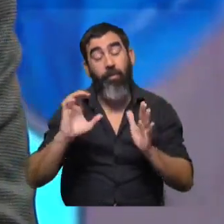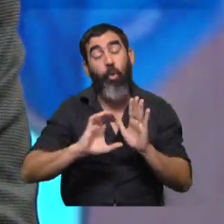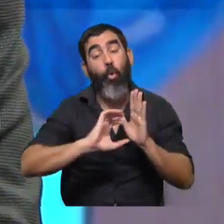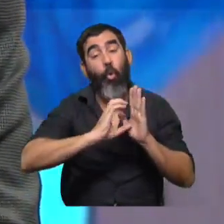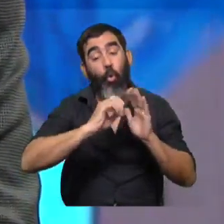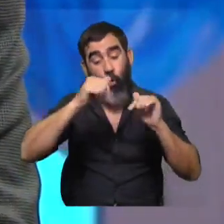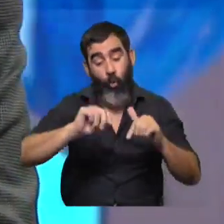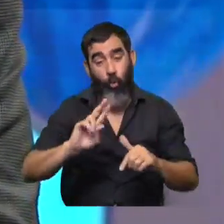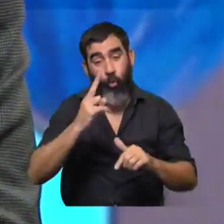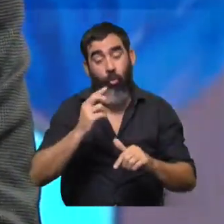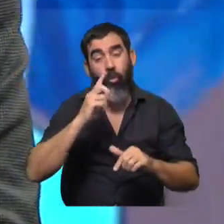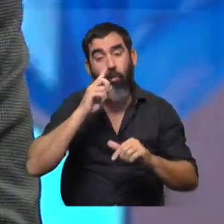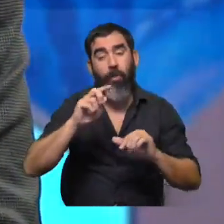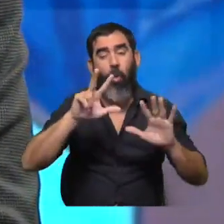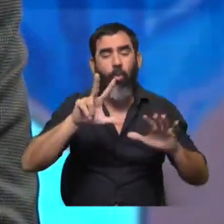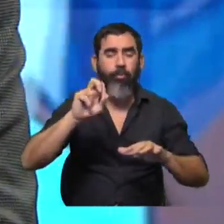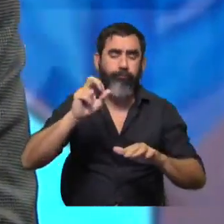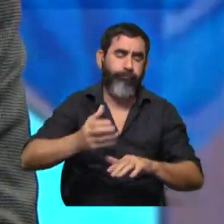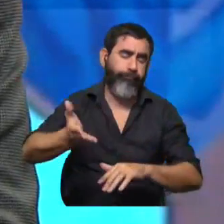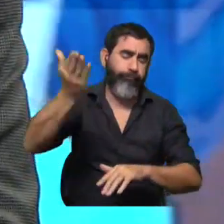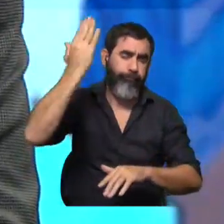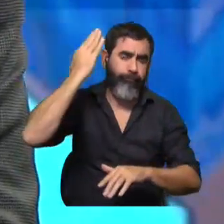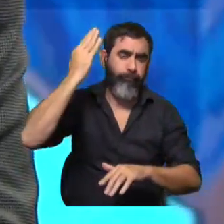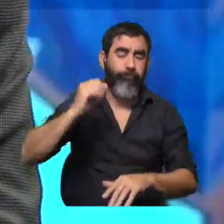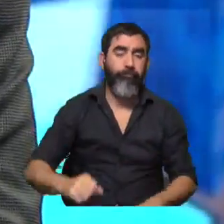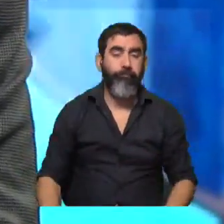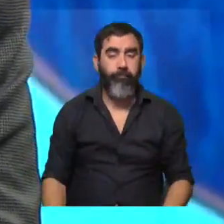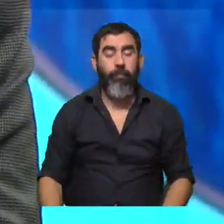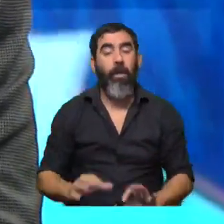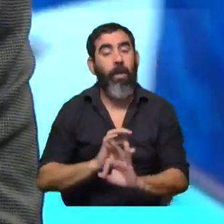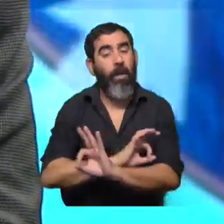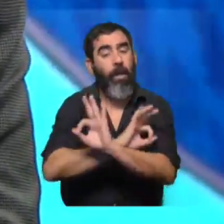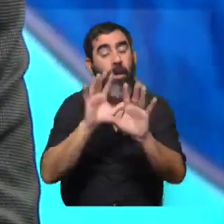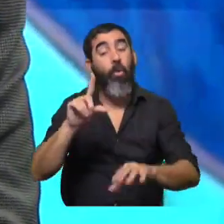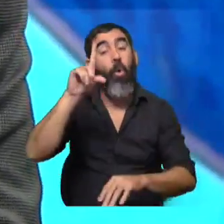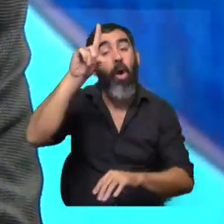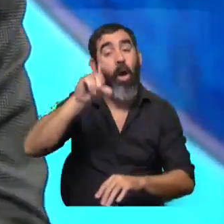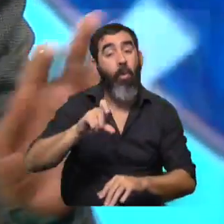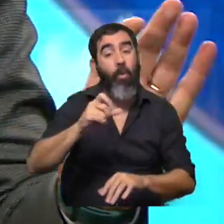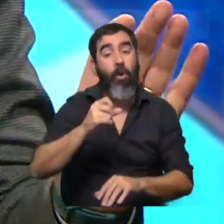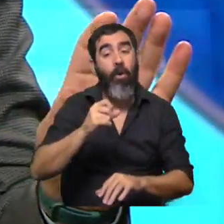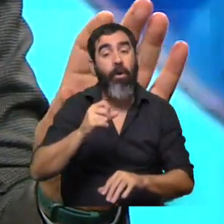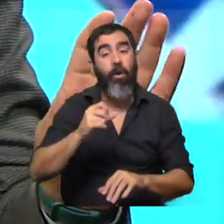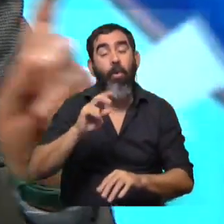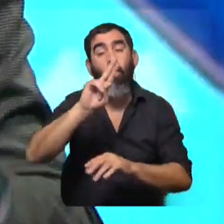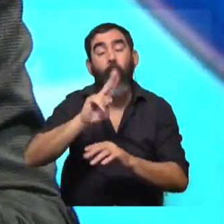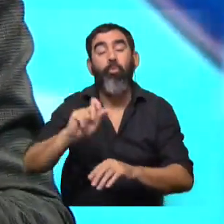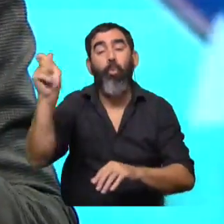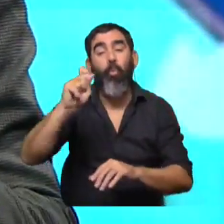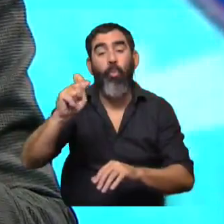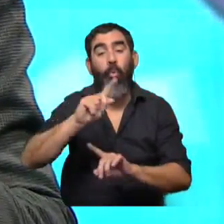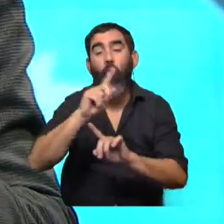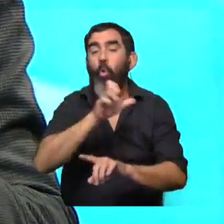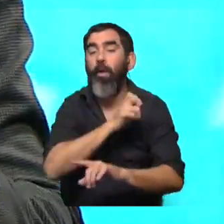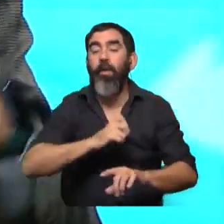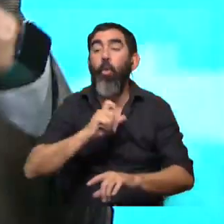Civil de 1870 y pico estaba bien claro que el agua era un bien de uso público, ni siquiera un bien del